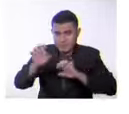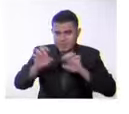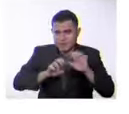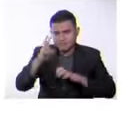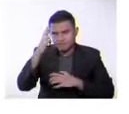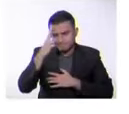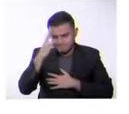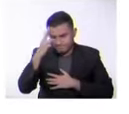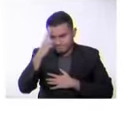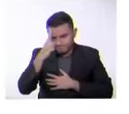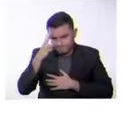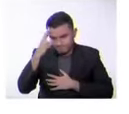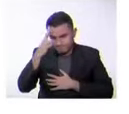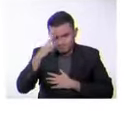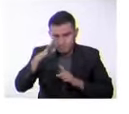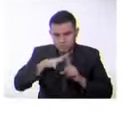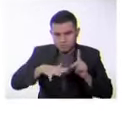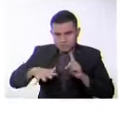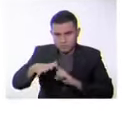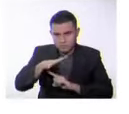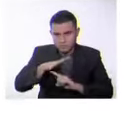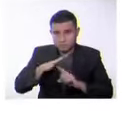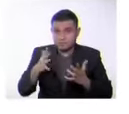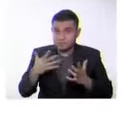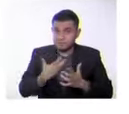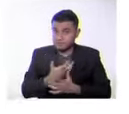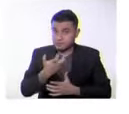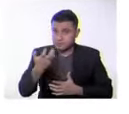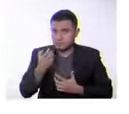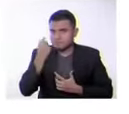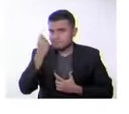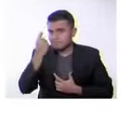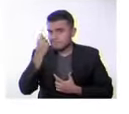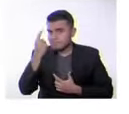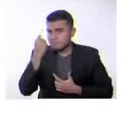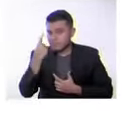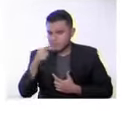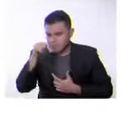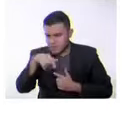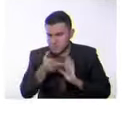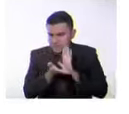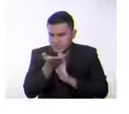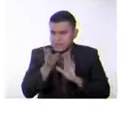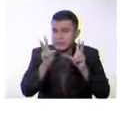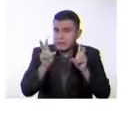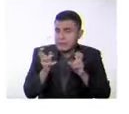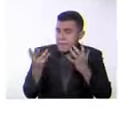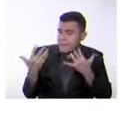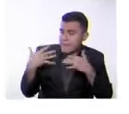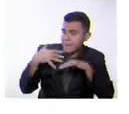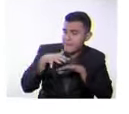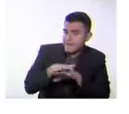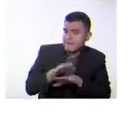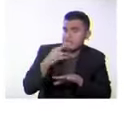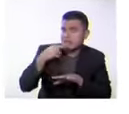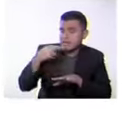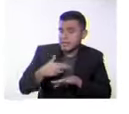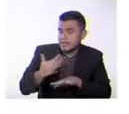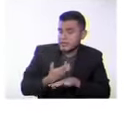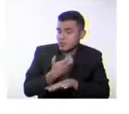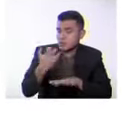reflexionar en torno a la forma en la que nosotros comprendemos el caso, pero asociada a la realidad que